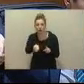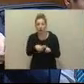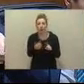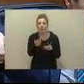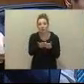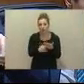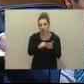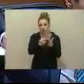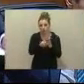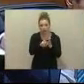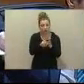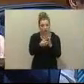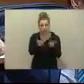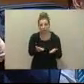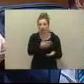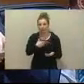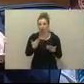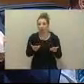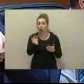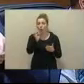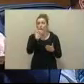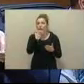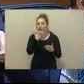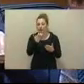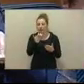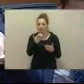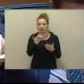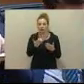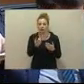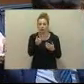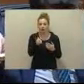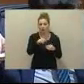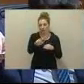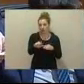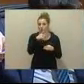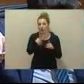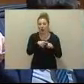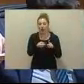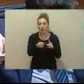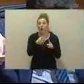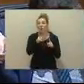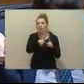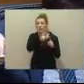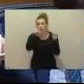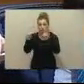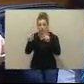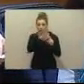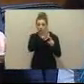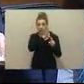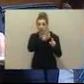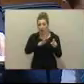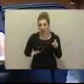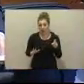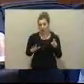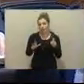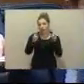que ello venga bienvenido sea. O las dietas a los profesores itinerantes o las demandas de profesores de educación especial o de intérpretes de sordos, que